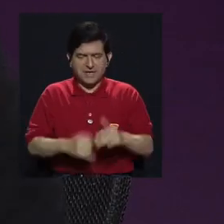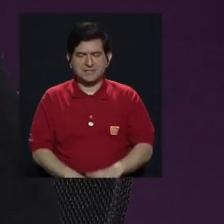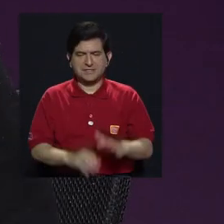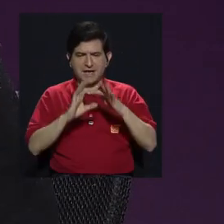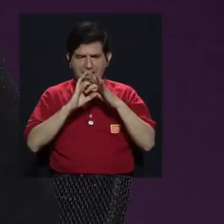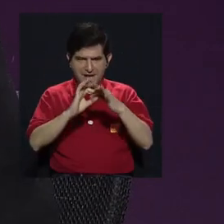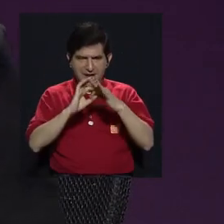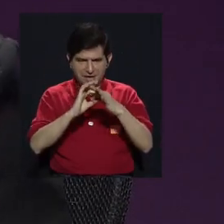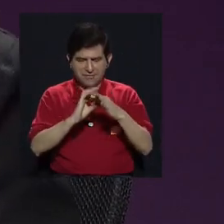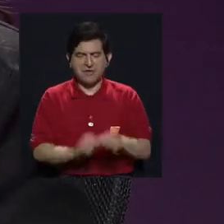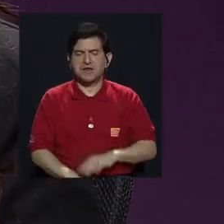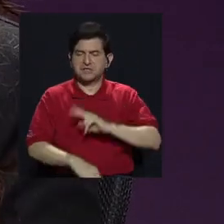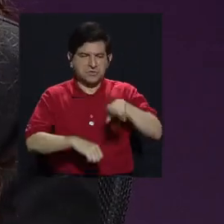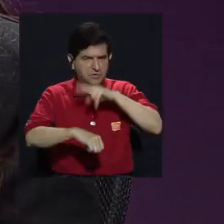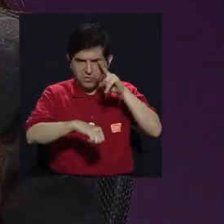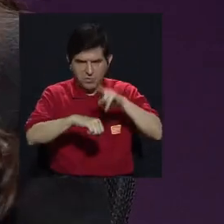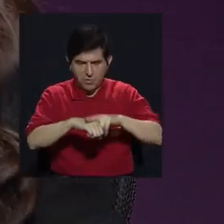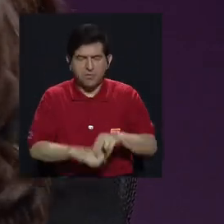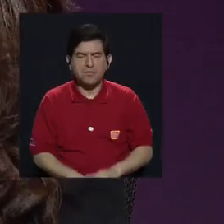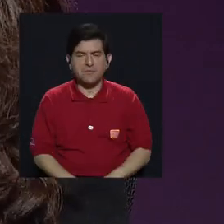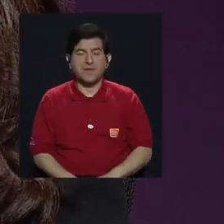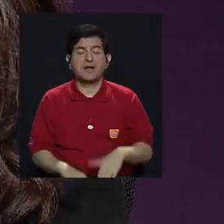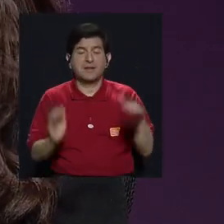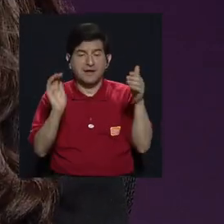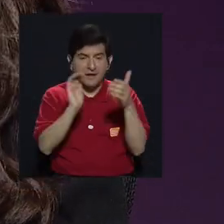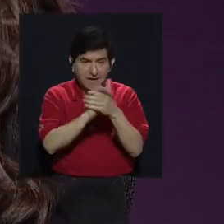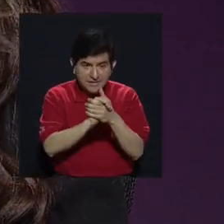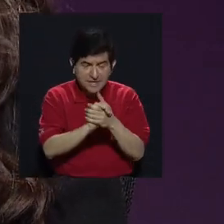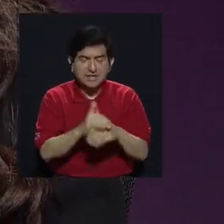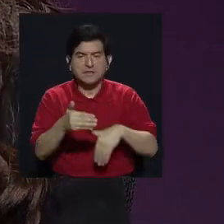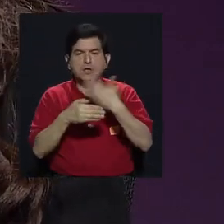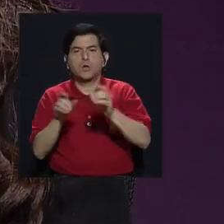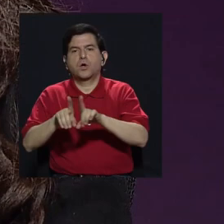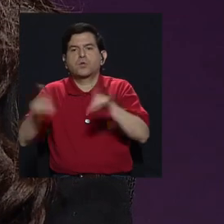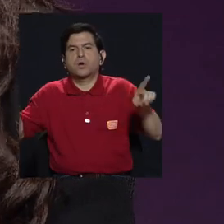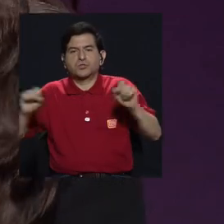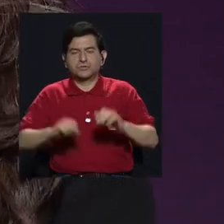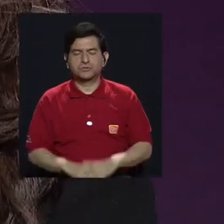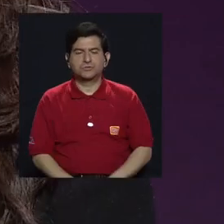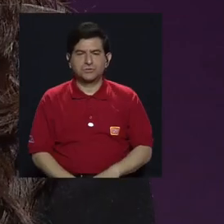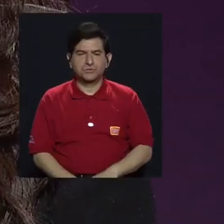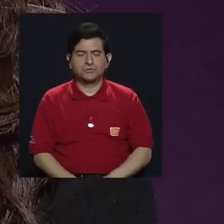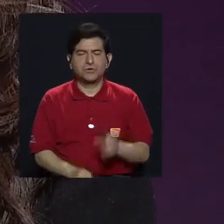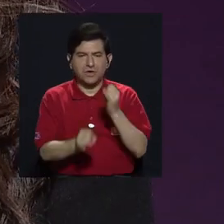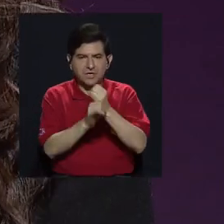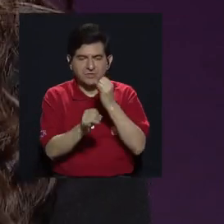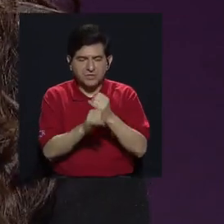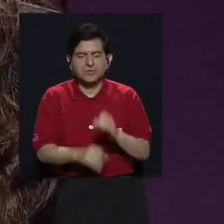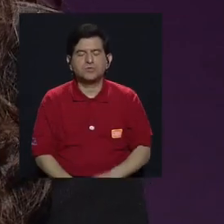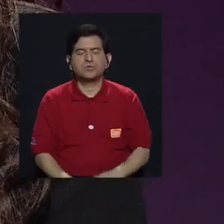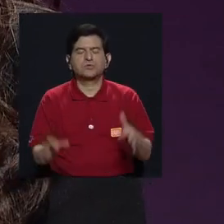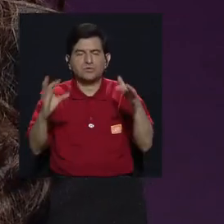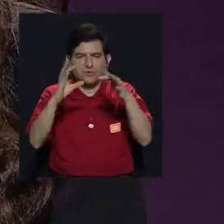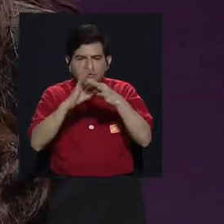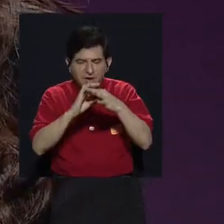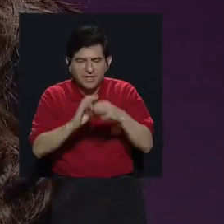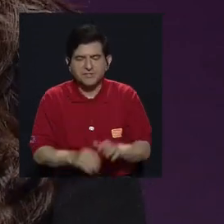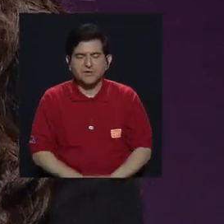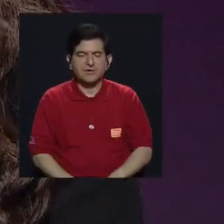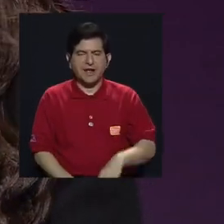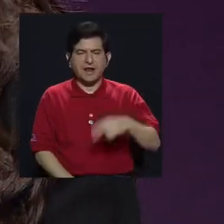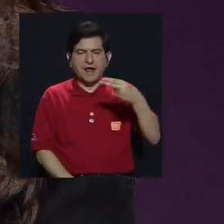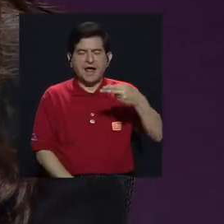relaciones monogámicas, comunes y corrientes, que se están casando, se están divorciando. El Instituto de Terapia Relacional de Harvey Hendrix dice